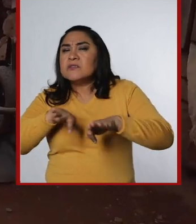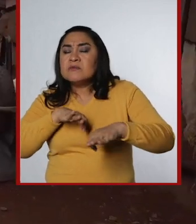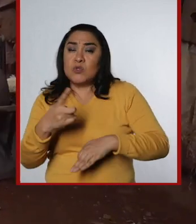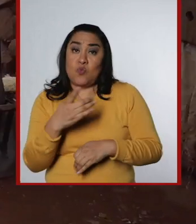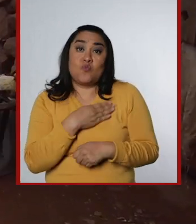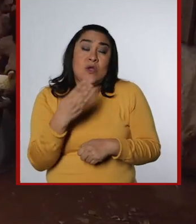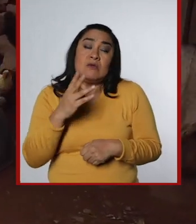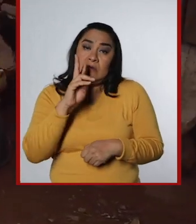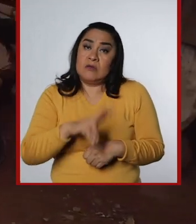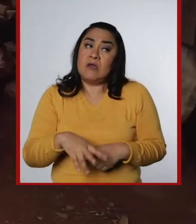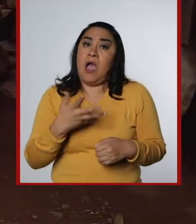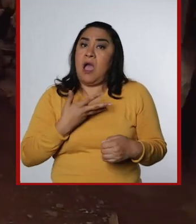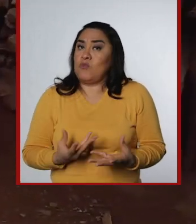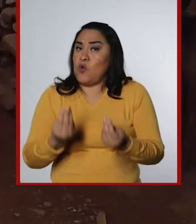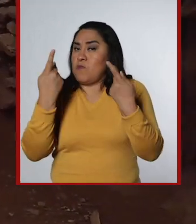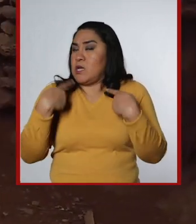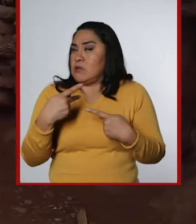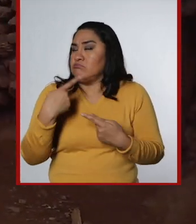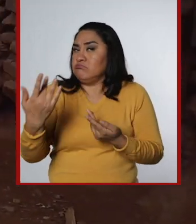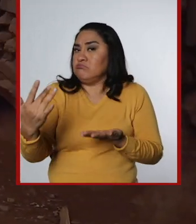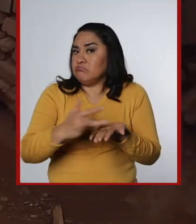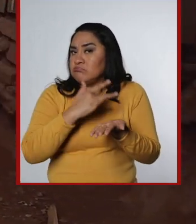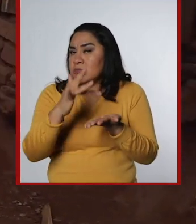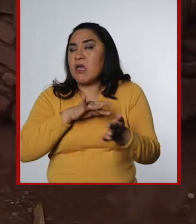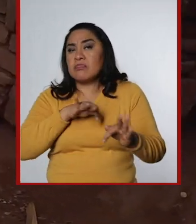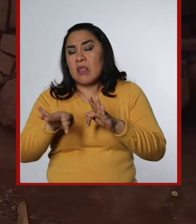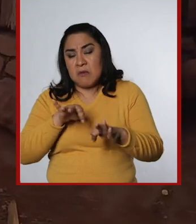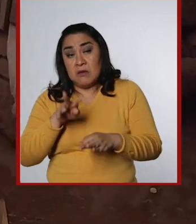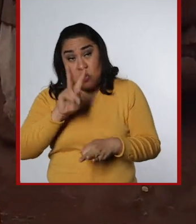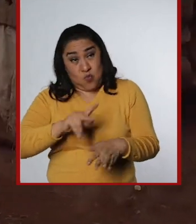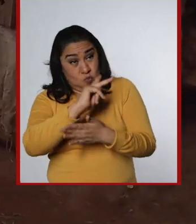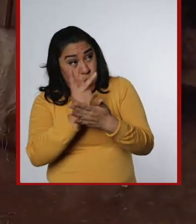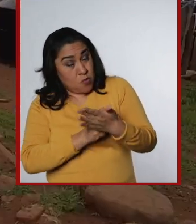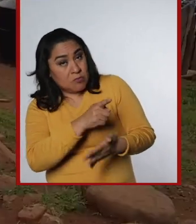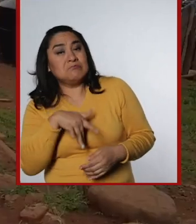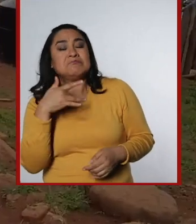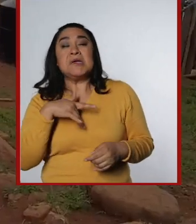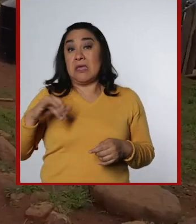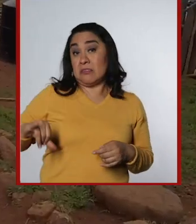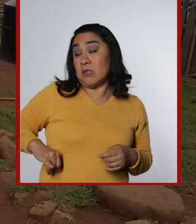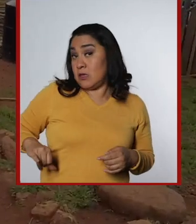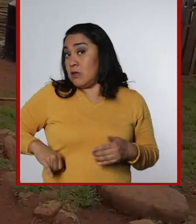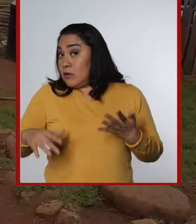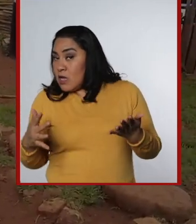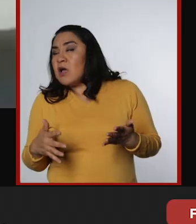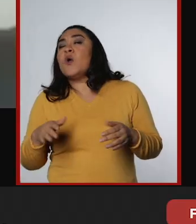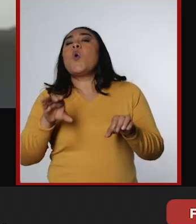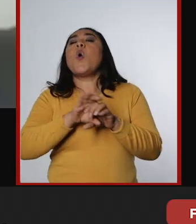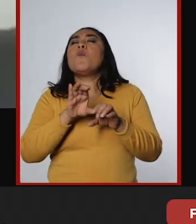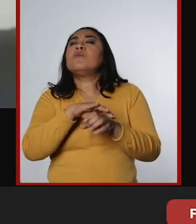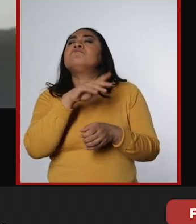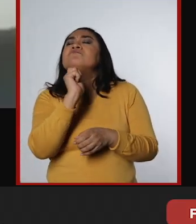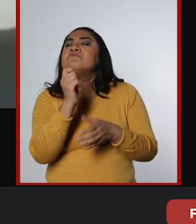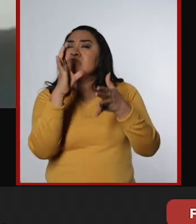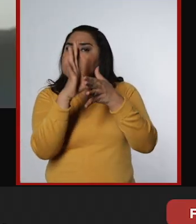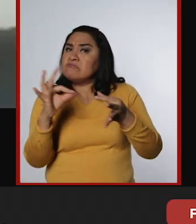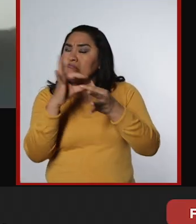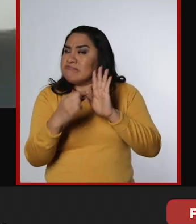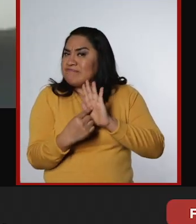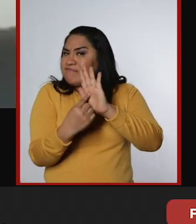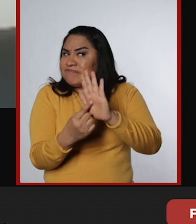hay muchas personas trabajando así. Este mismo programa me parece interesante por eso, porque trata de develar